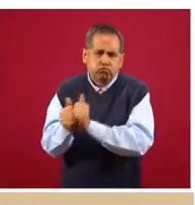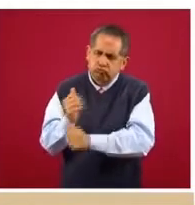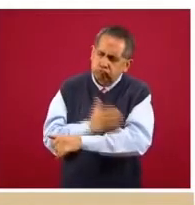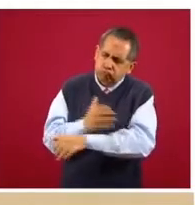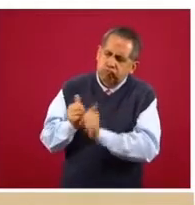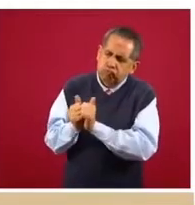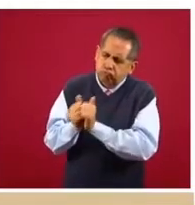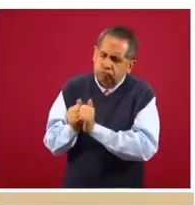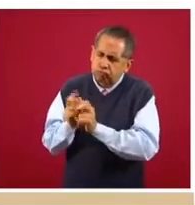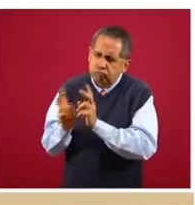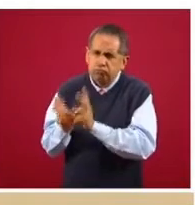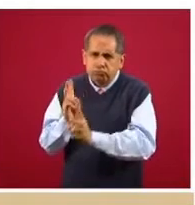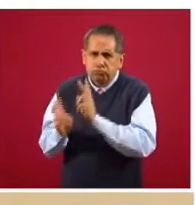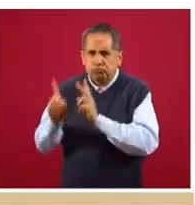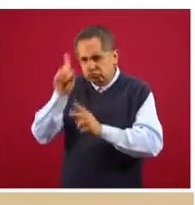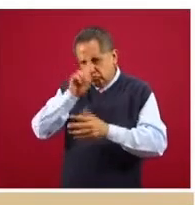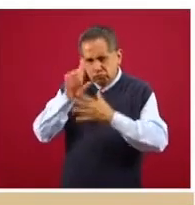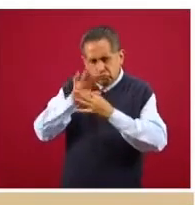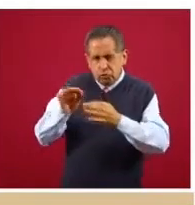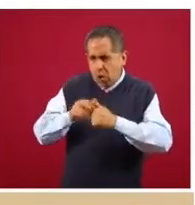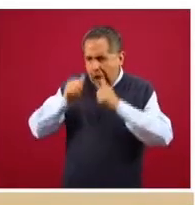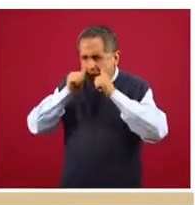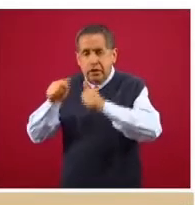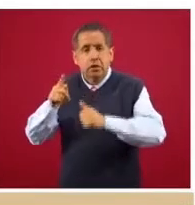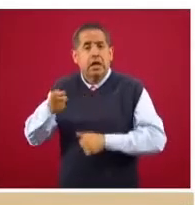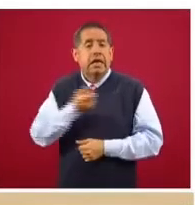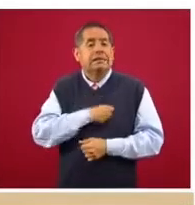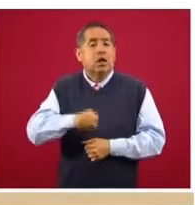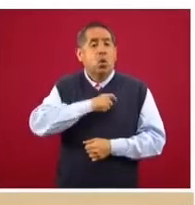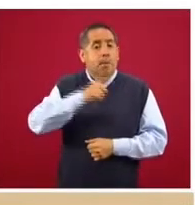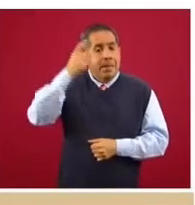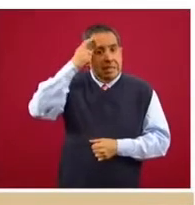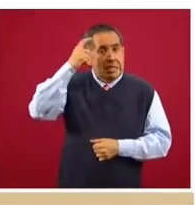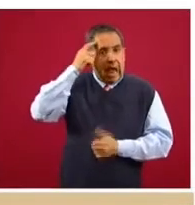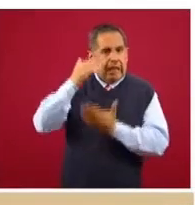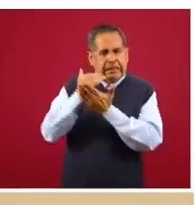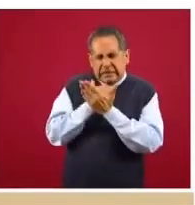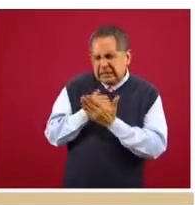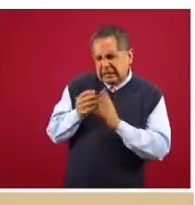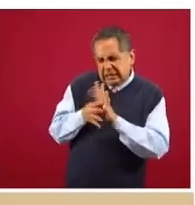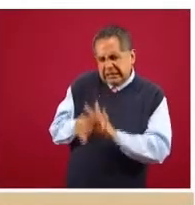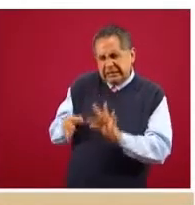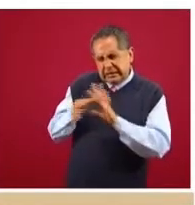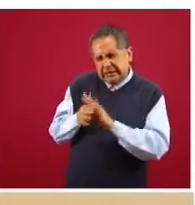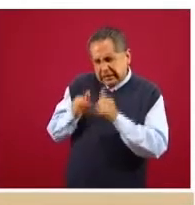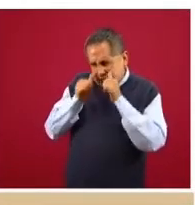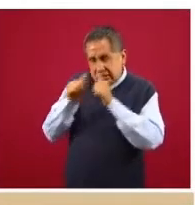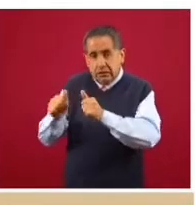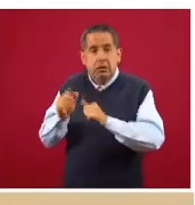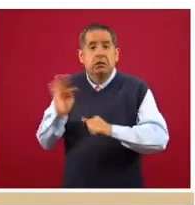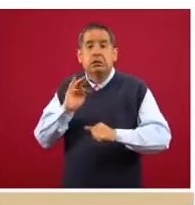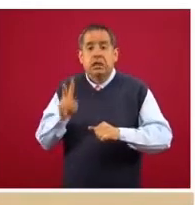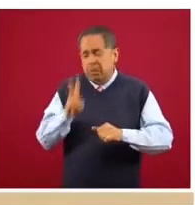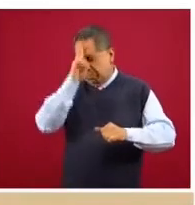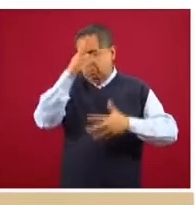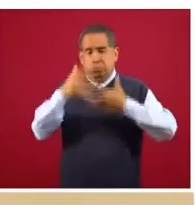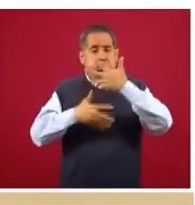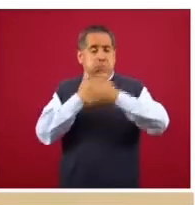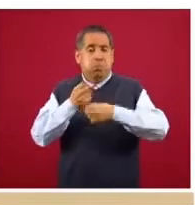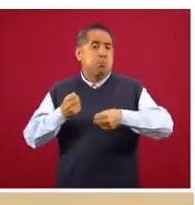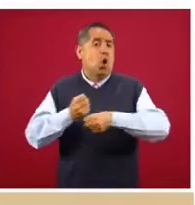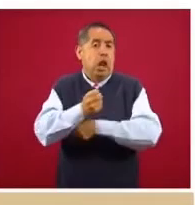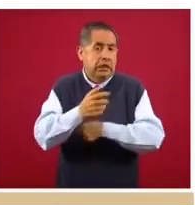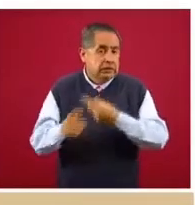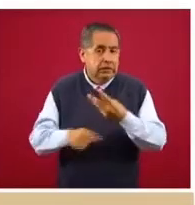COVID-19, a través de acciones de atención a la salud mental, derivación de situaciones de violencia,